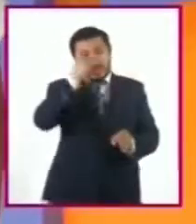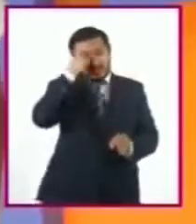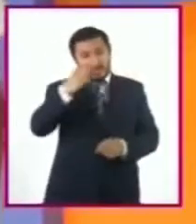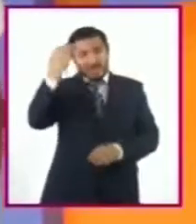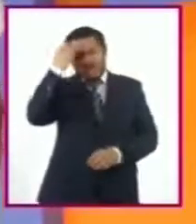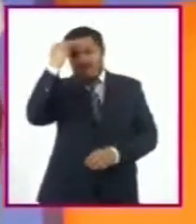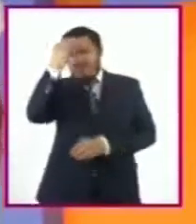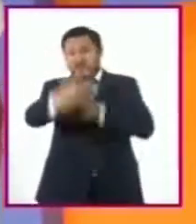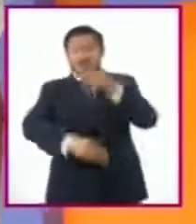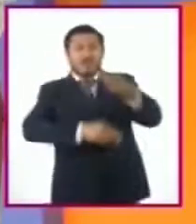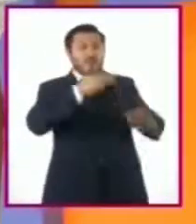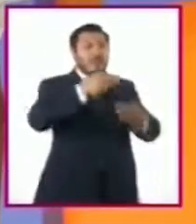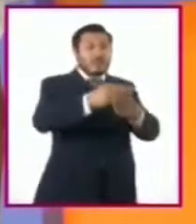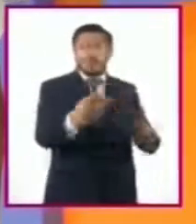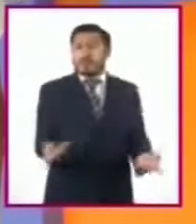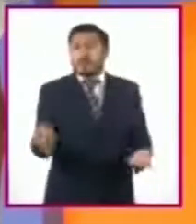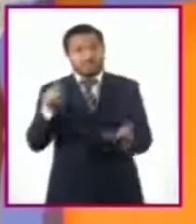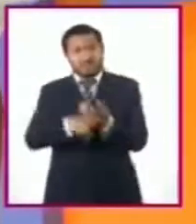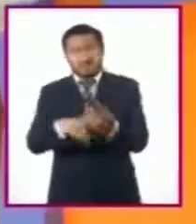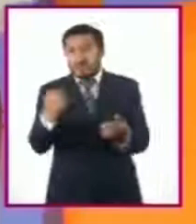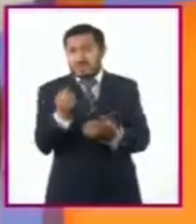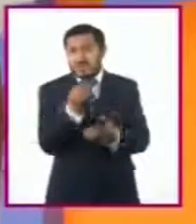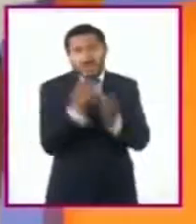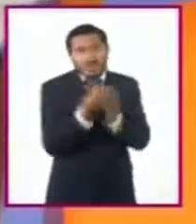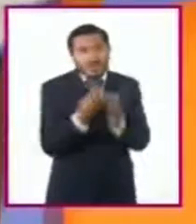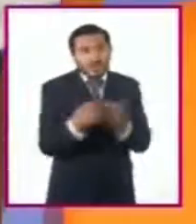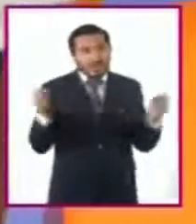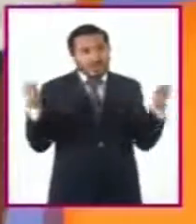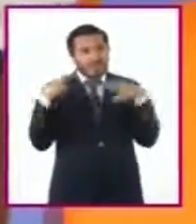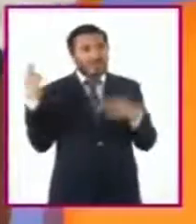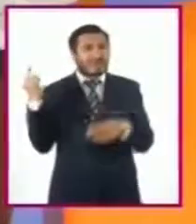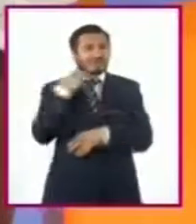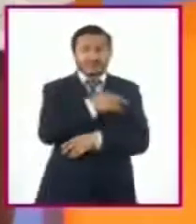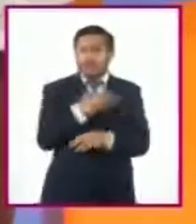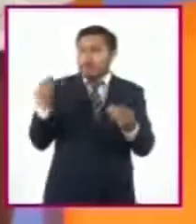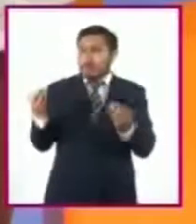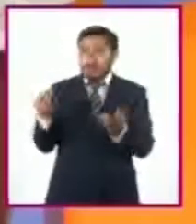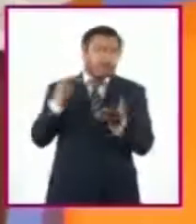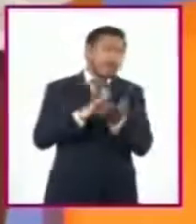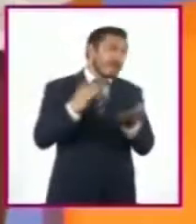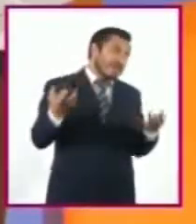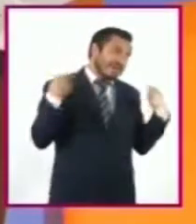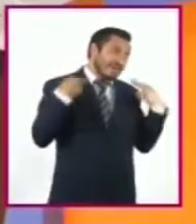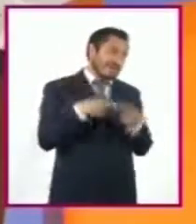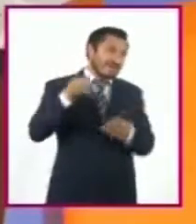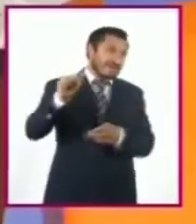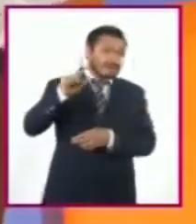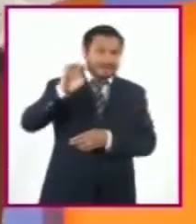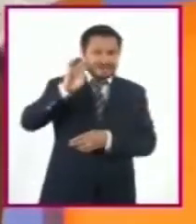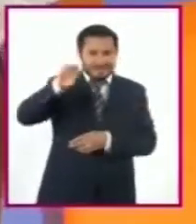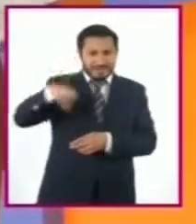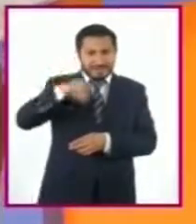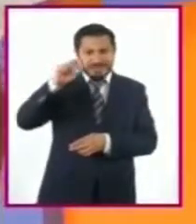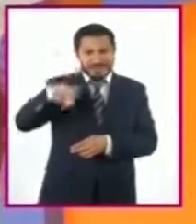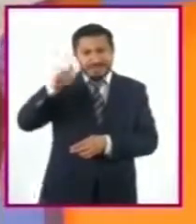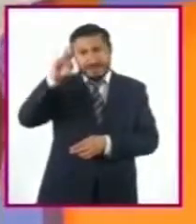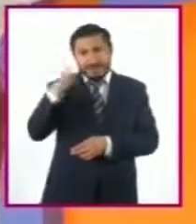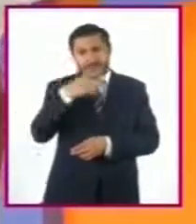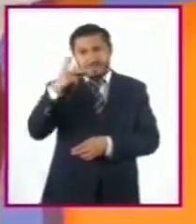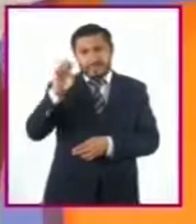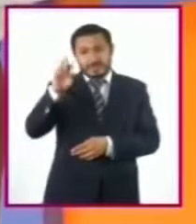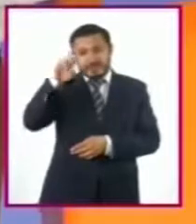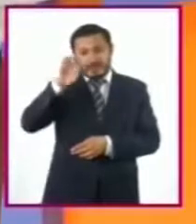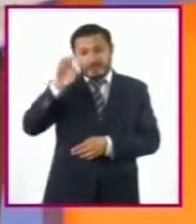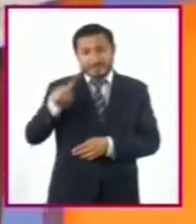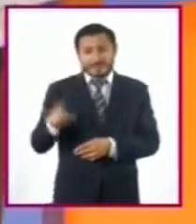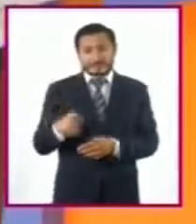y conocer sus secretos. ¡Hasta pronto! Muchas gracias al maestro Alejandro Pérez, todo lo que compartió con